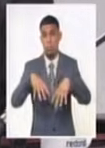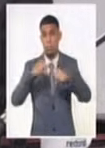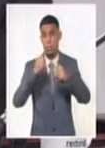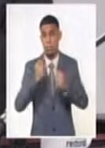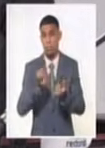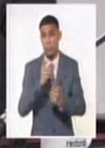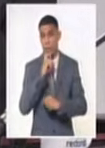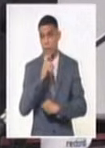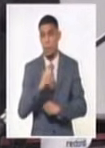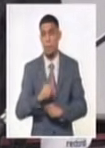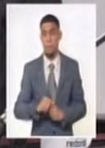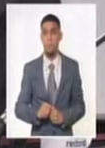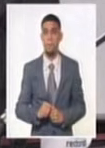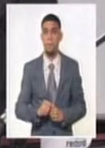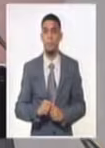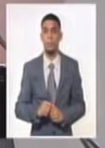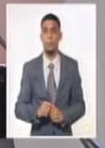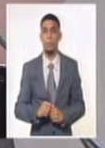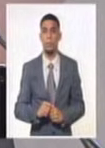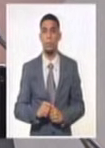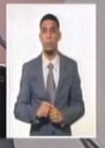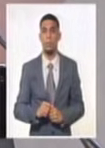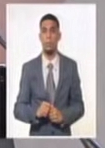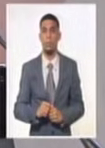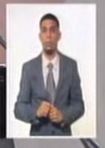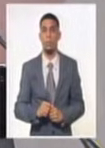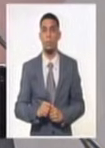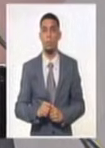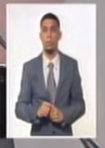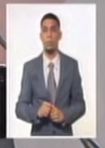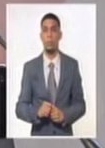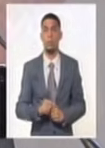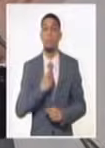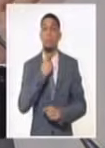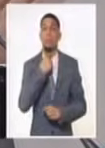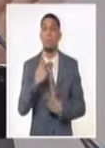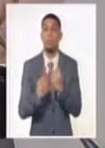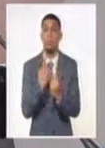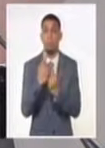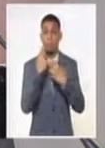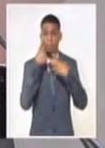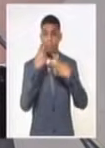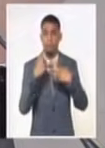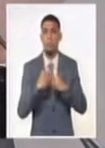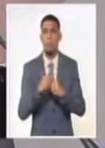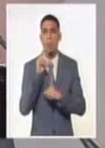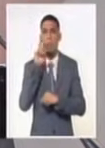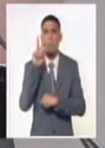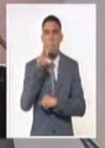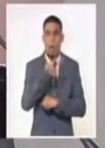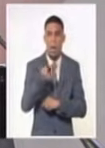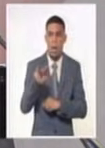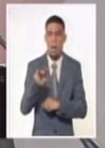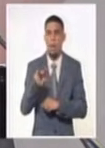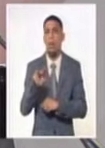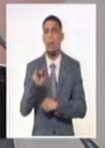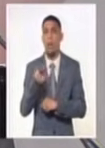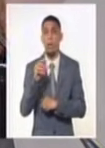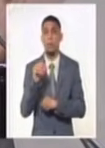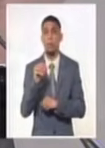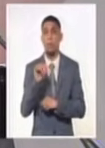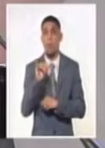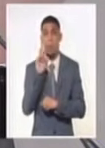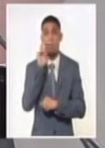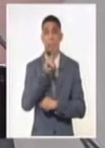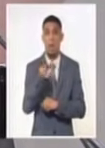estas circunstancias. Por lo tanto, algo esencial es identificar cuáles son los contenidos esenciales de las